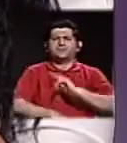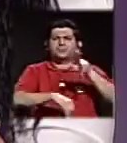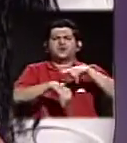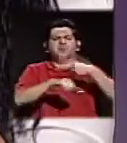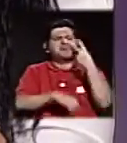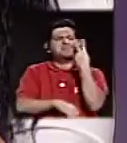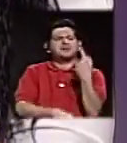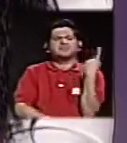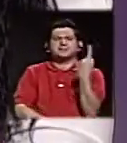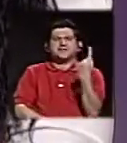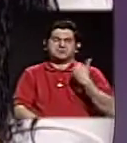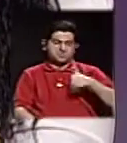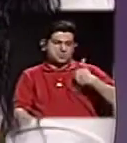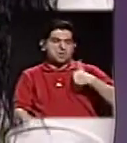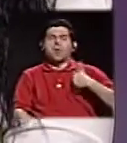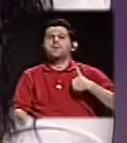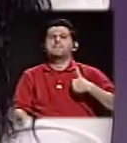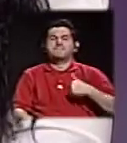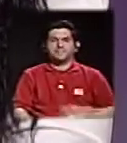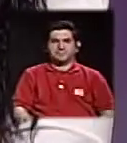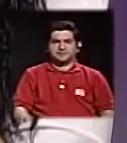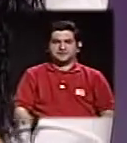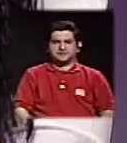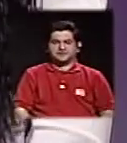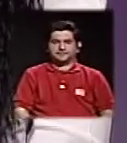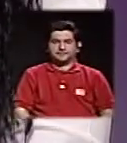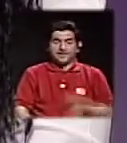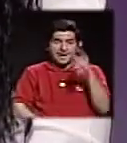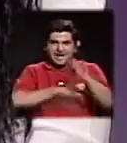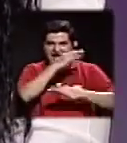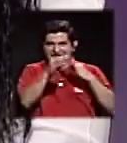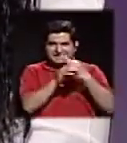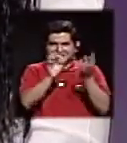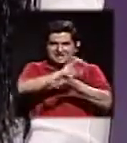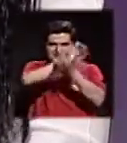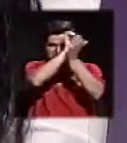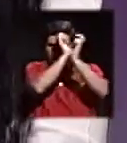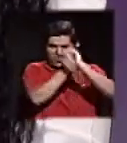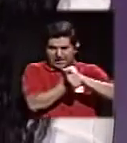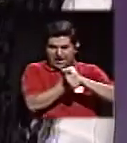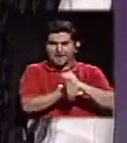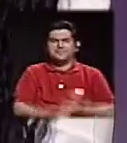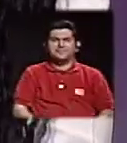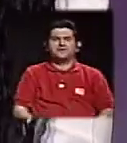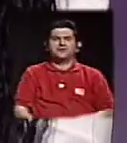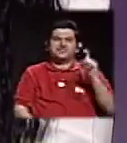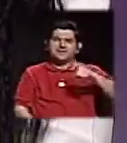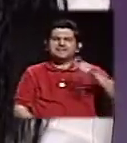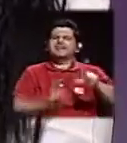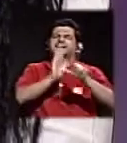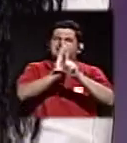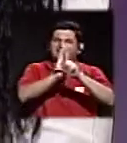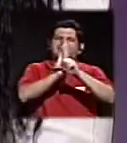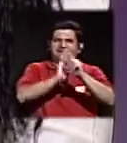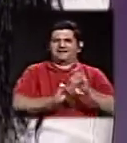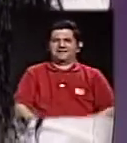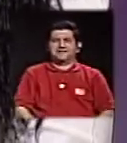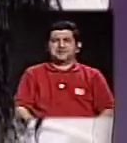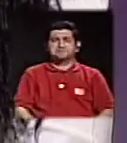visibiliza solamente a los hombres por eso es que este tipo de reformas hay que hacerlas por ley da porque